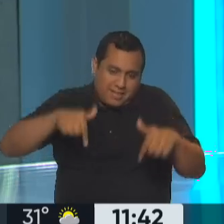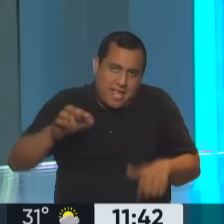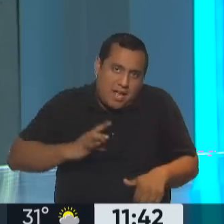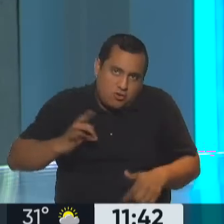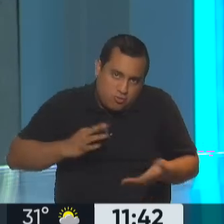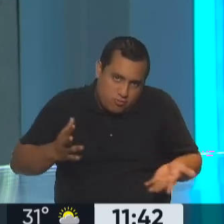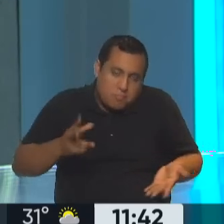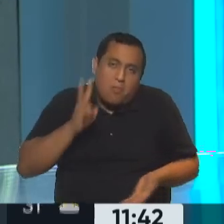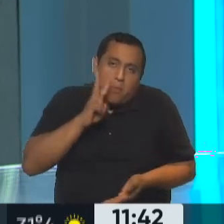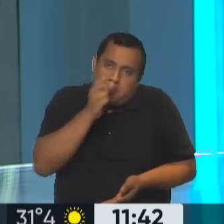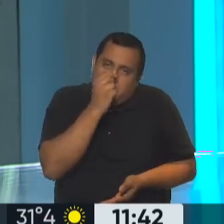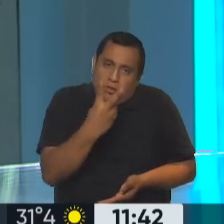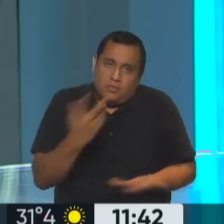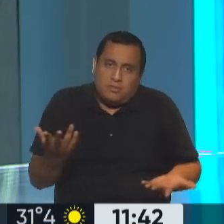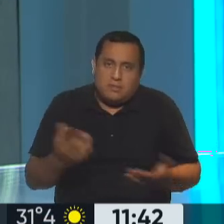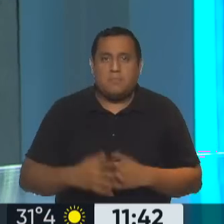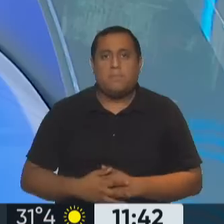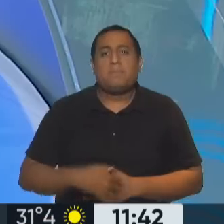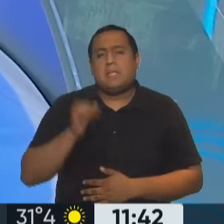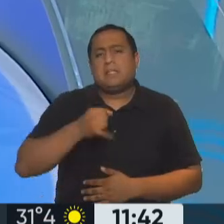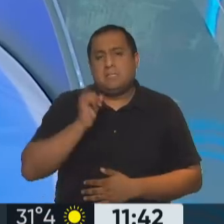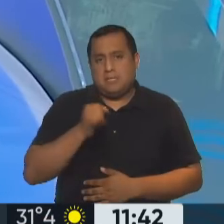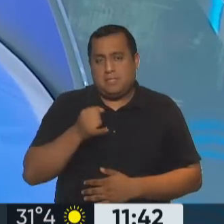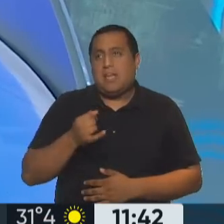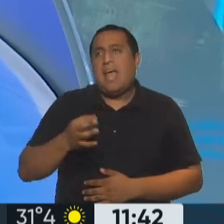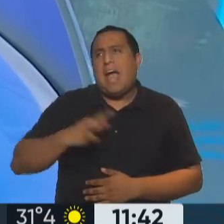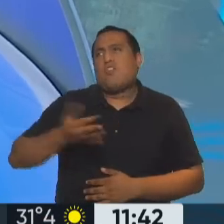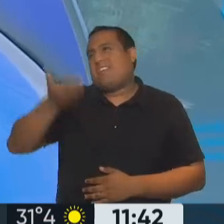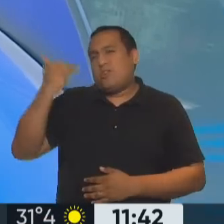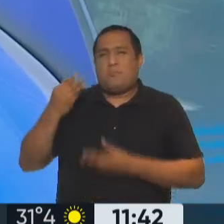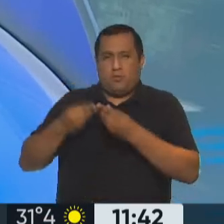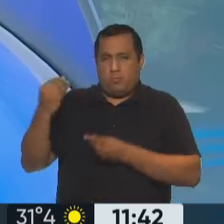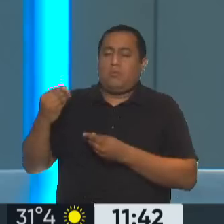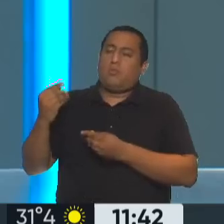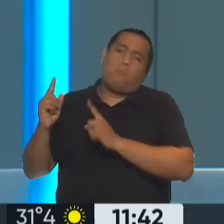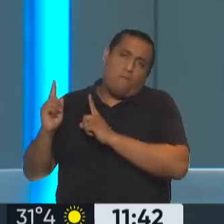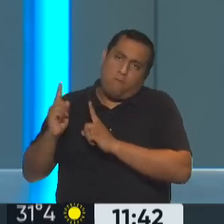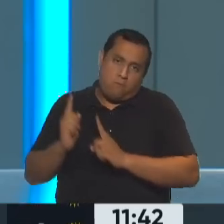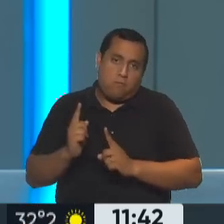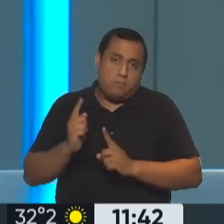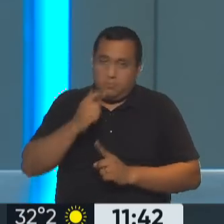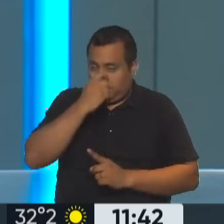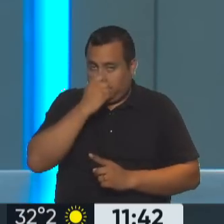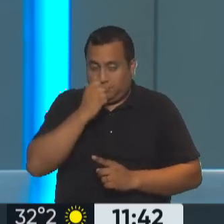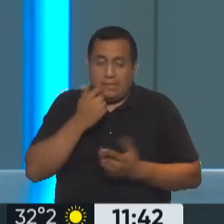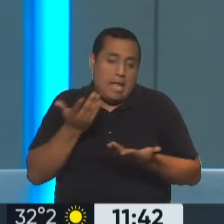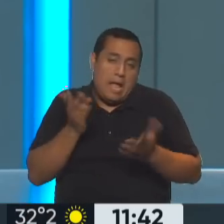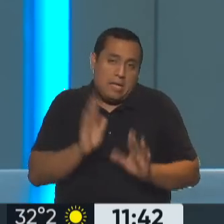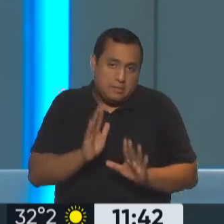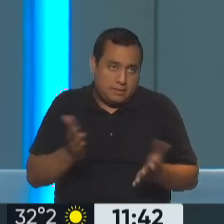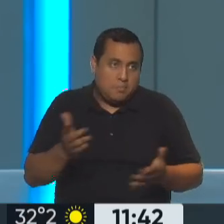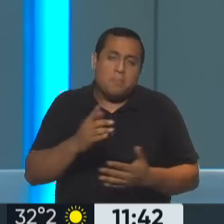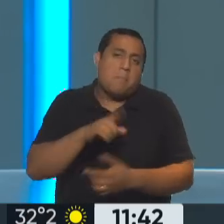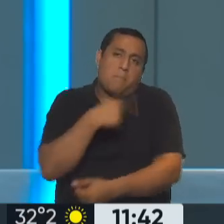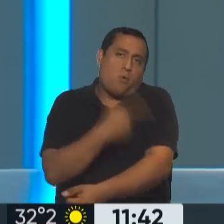este 2022. Exactamente, con una extensión del presupuesto del año anterior, que esa es la facultad que tiene el Ejecutivo, pero